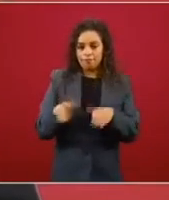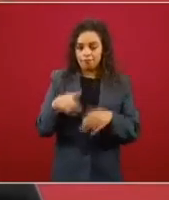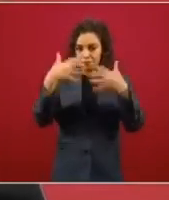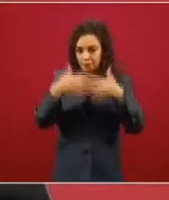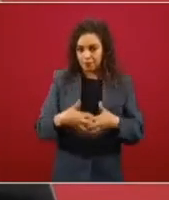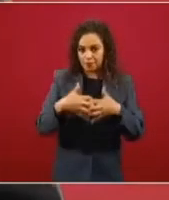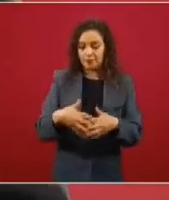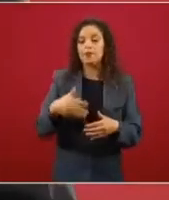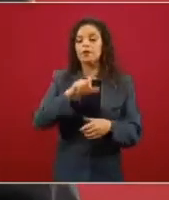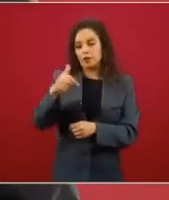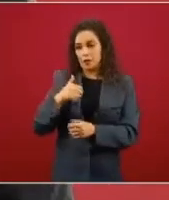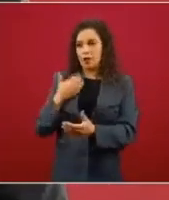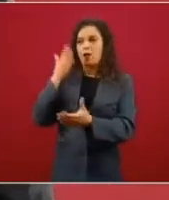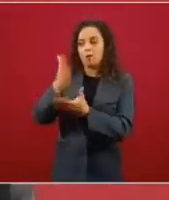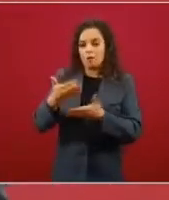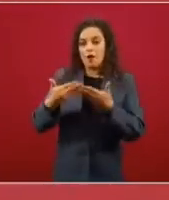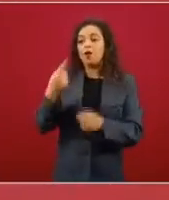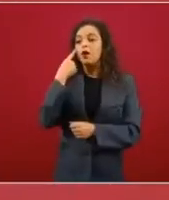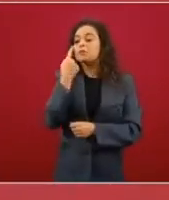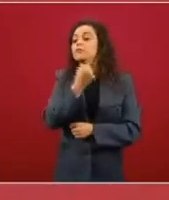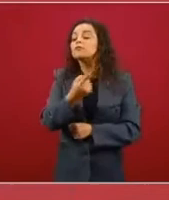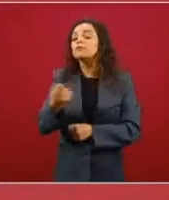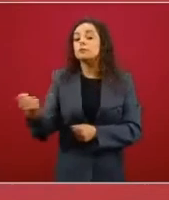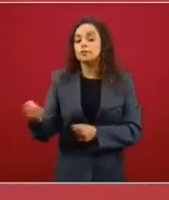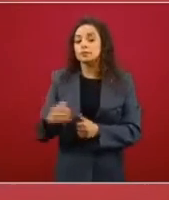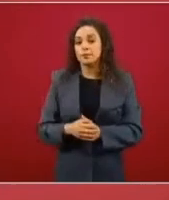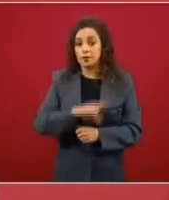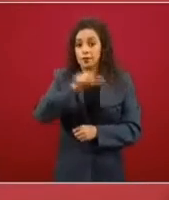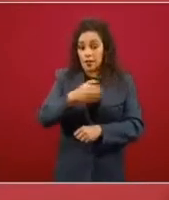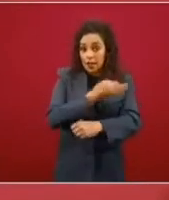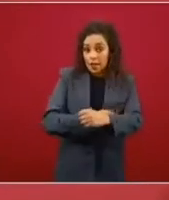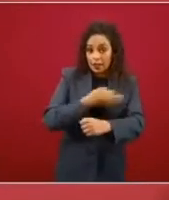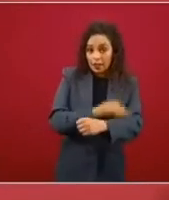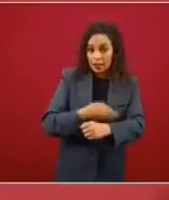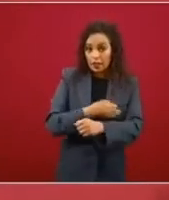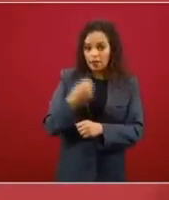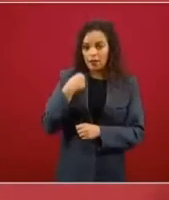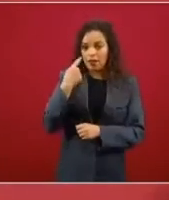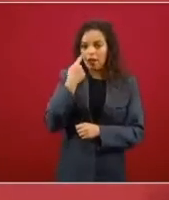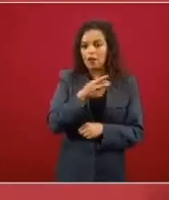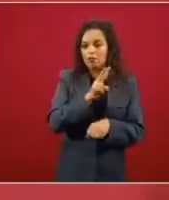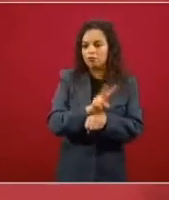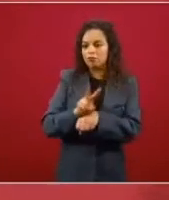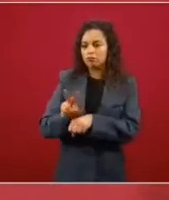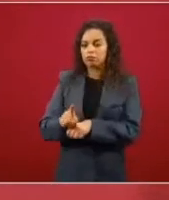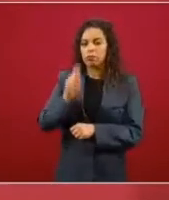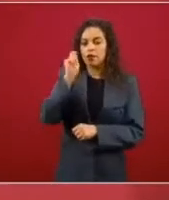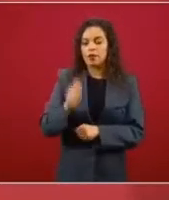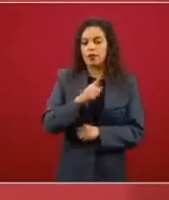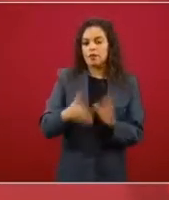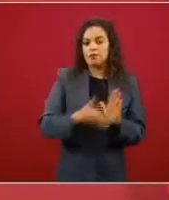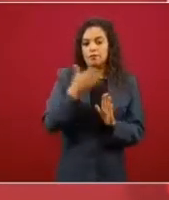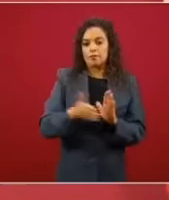Ese mismo día, por la tarde, voy a supervisar las obras de ampliación del